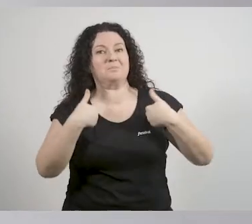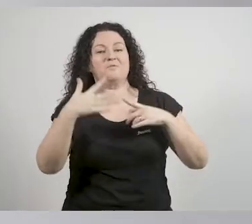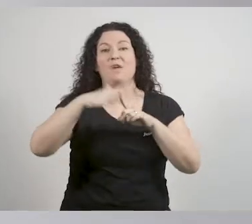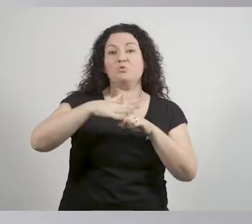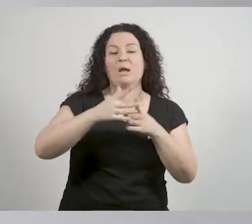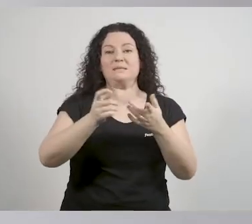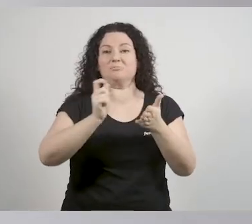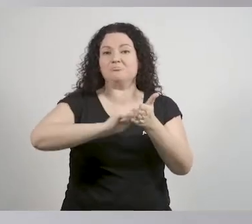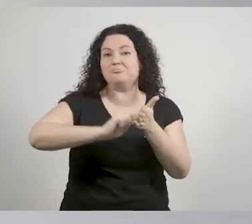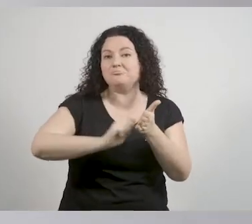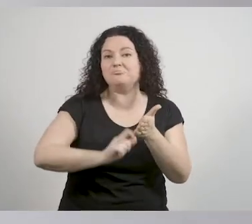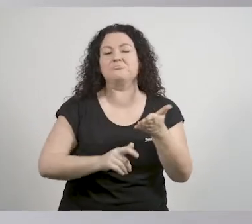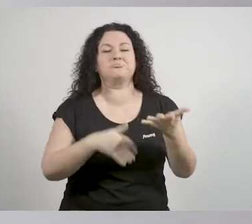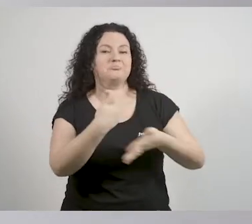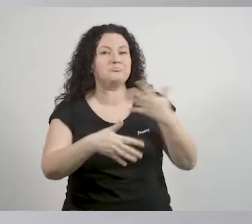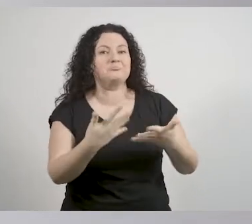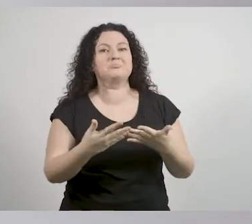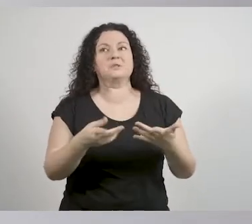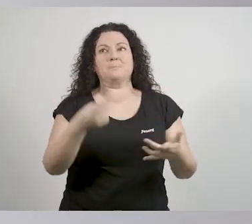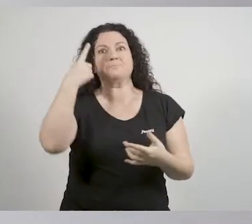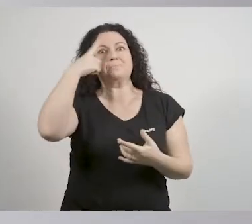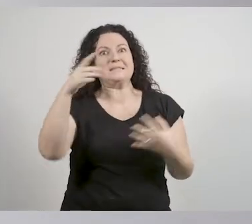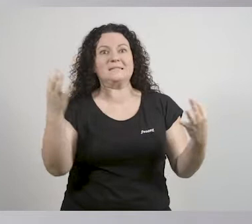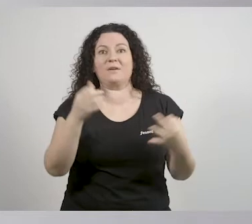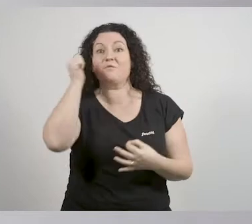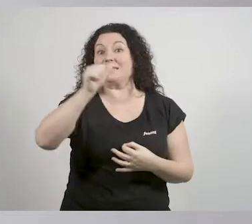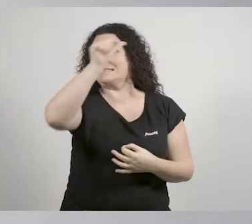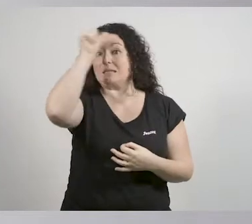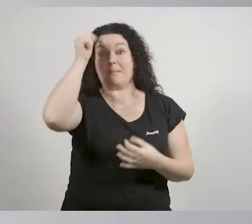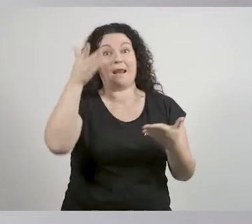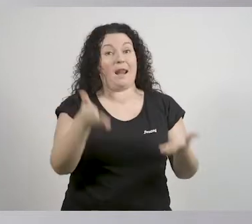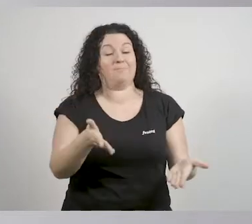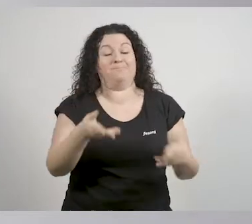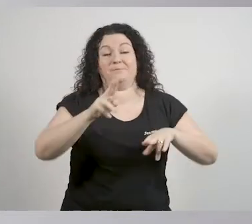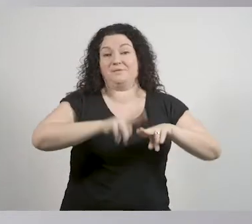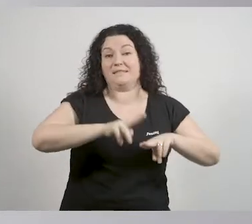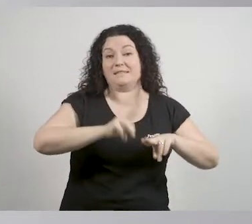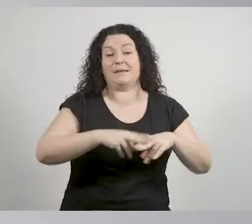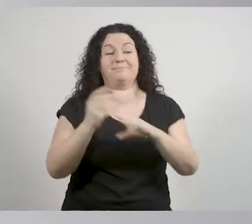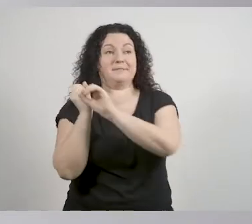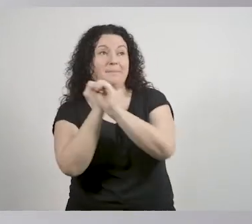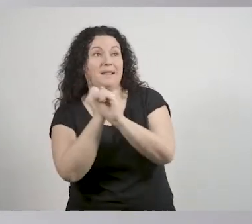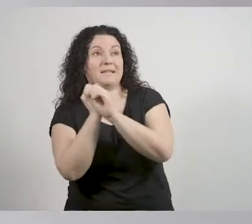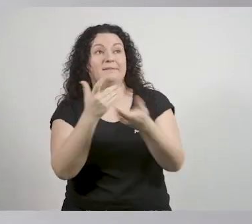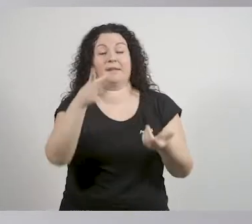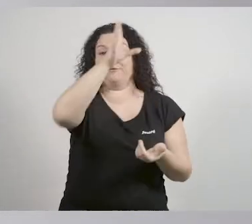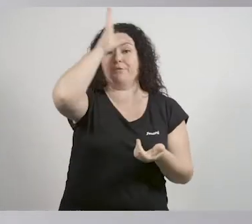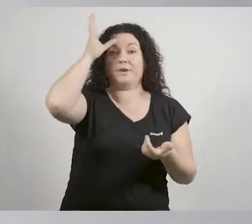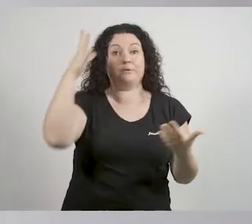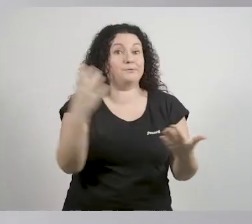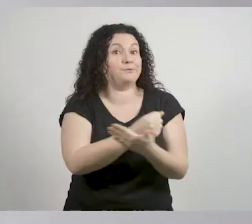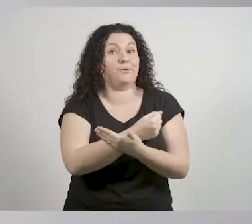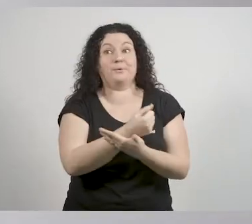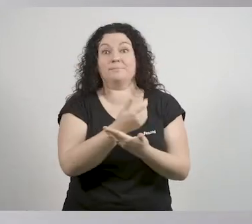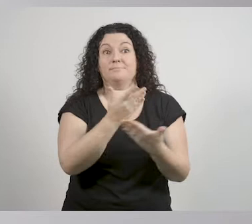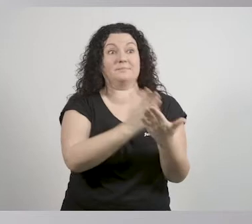a hacer las facturas del restaurante. Y bueno, pues ya sabía que fines de semana, festivos, Semana